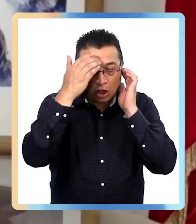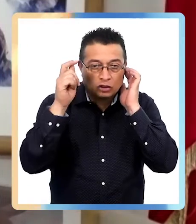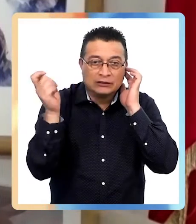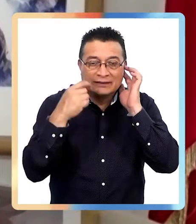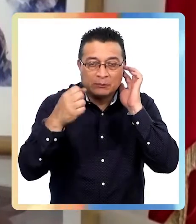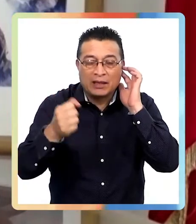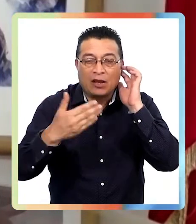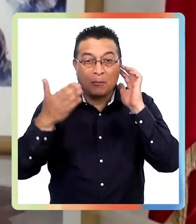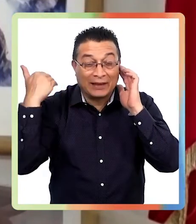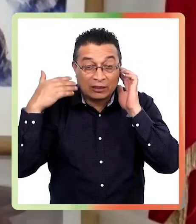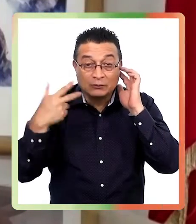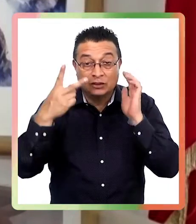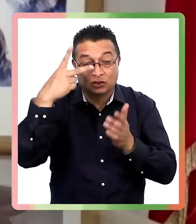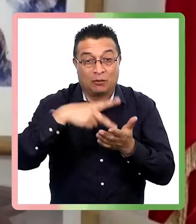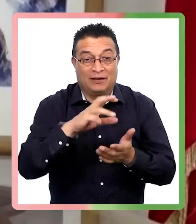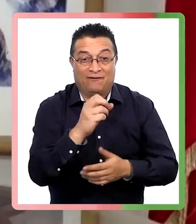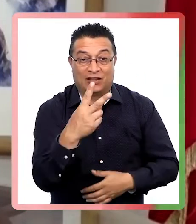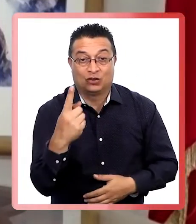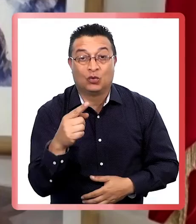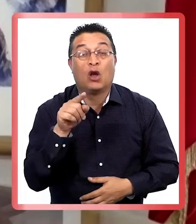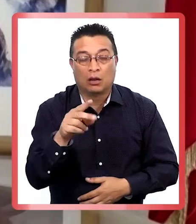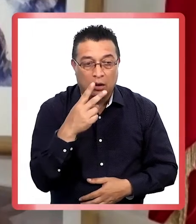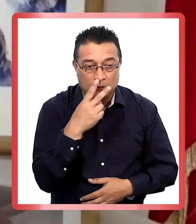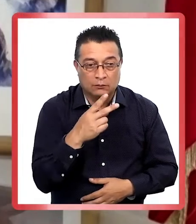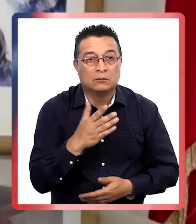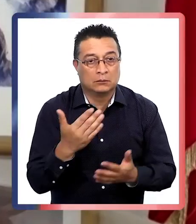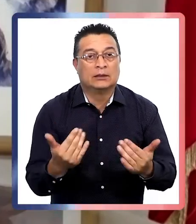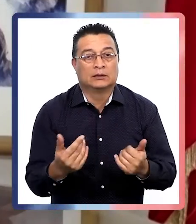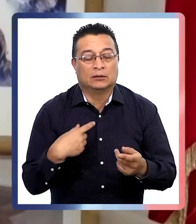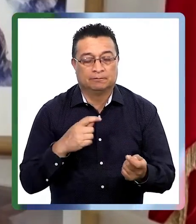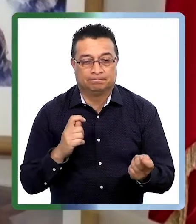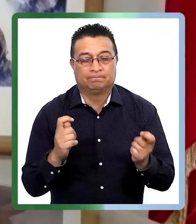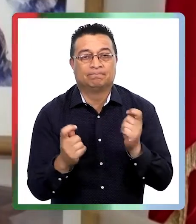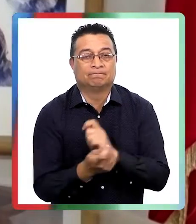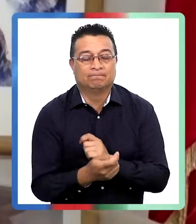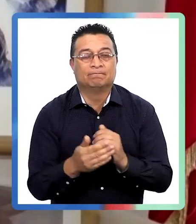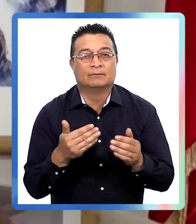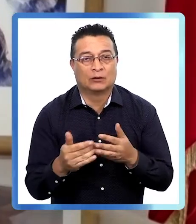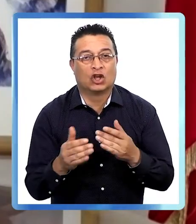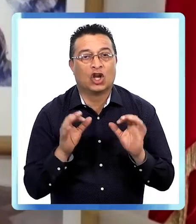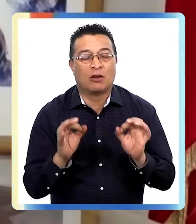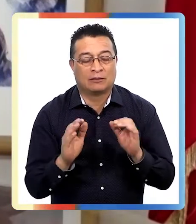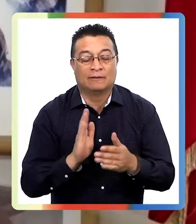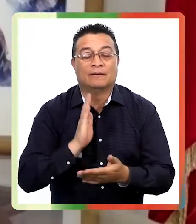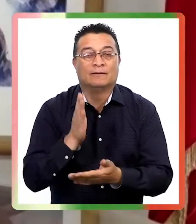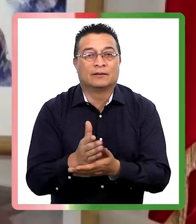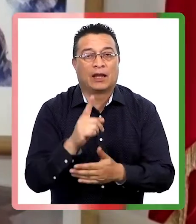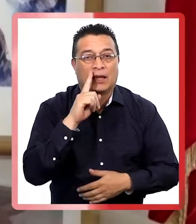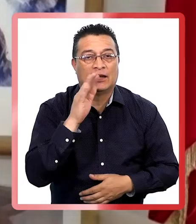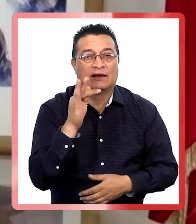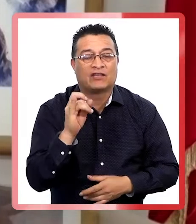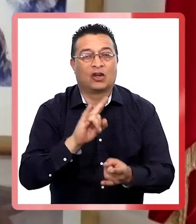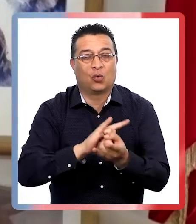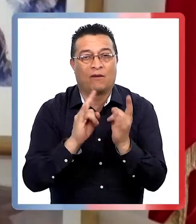agosto, septiembre del año pasado, 2021, se vio necesario generar este tránsito lógico de ir terminando con el